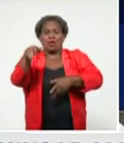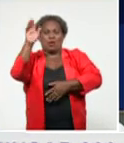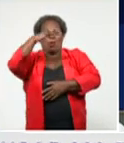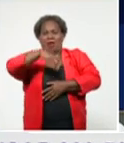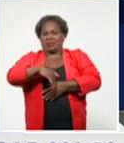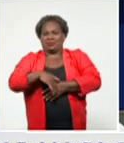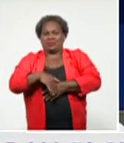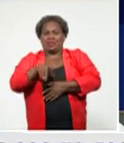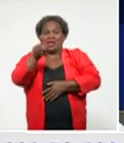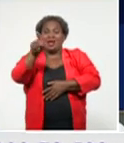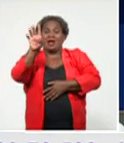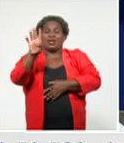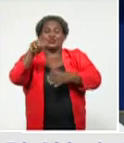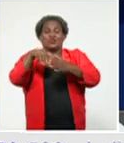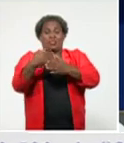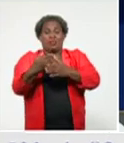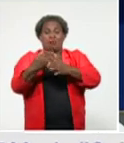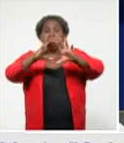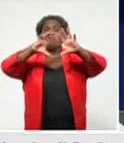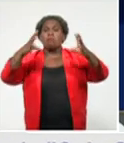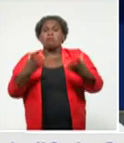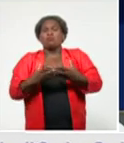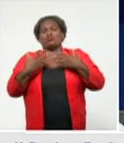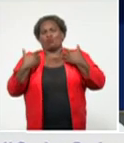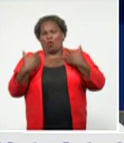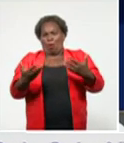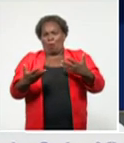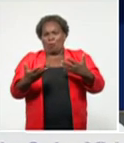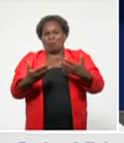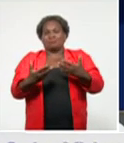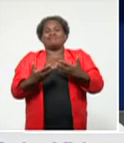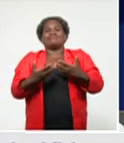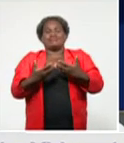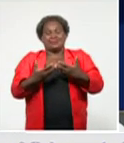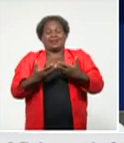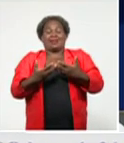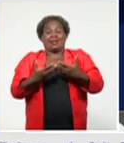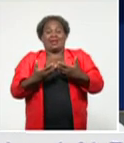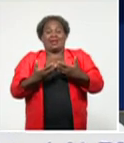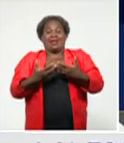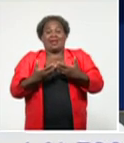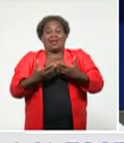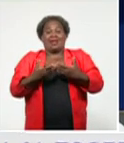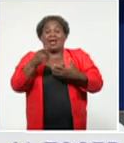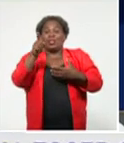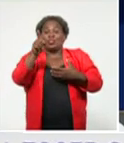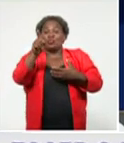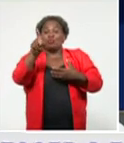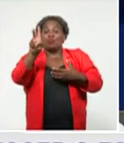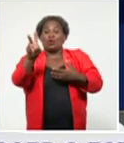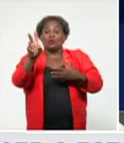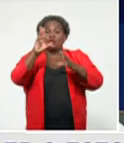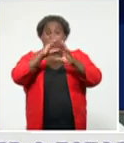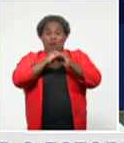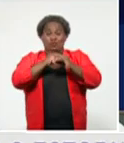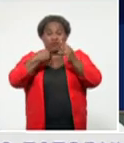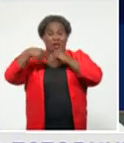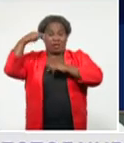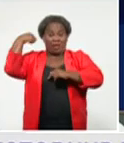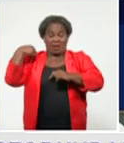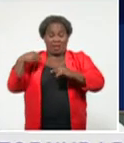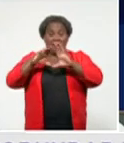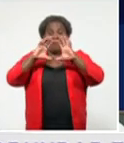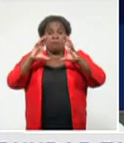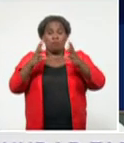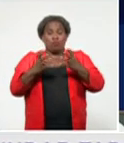El mundo, como siempre comentamos, hasta las 12 de la noche del día de ayer, pues se